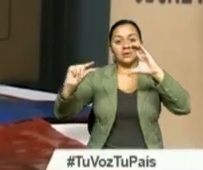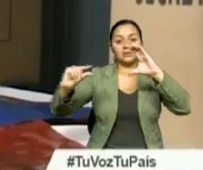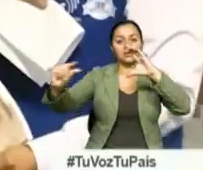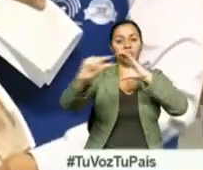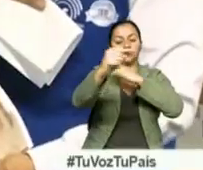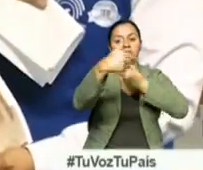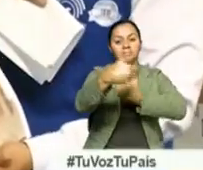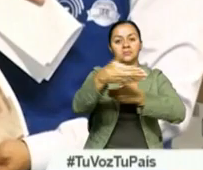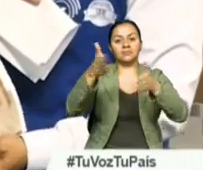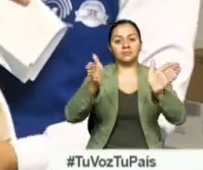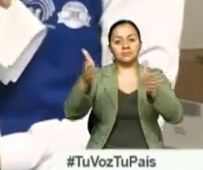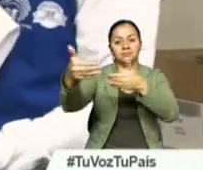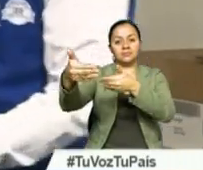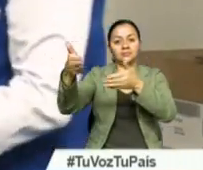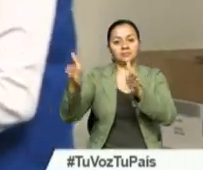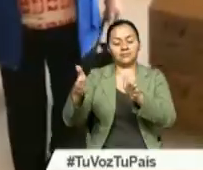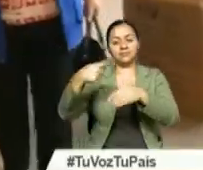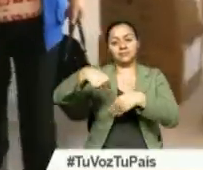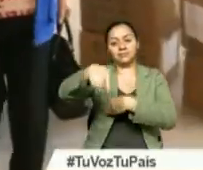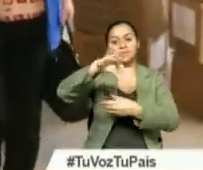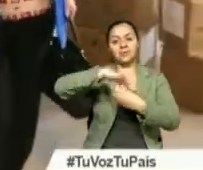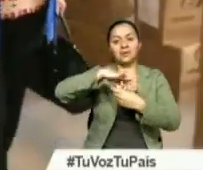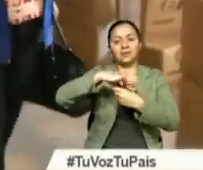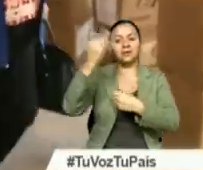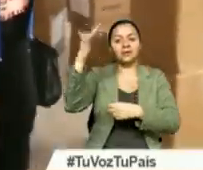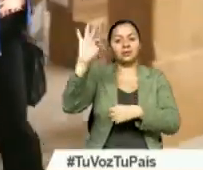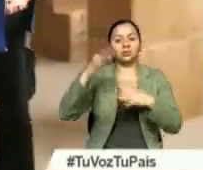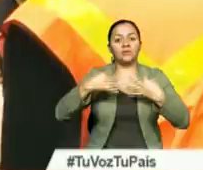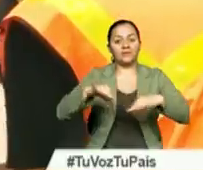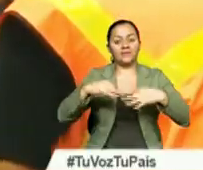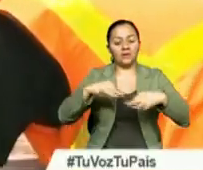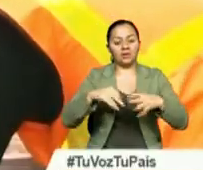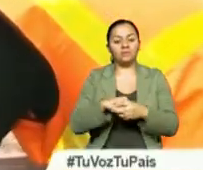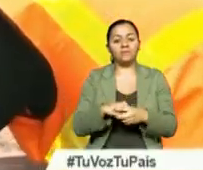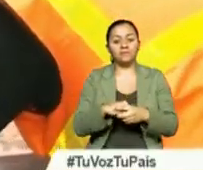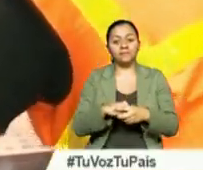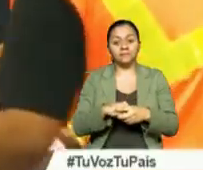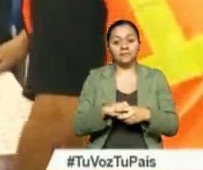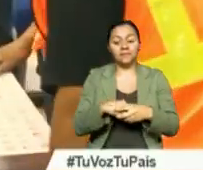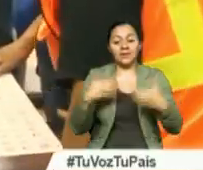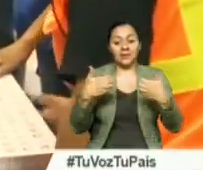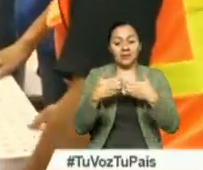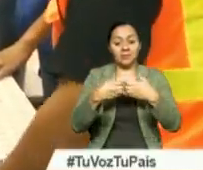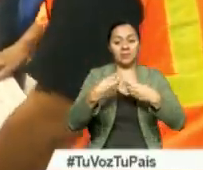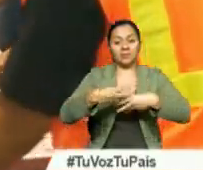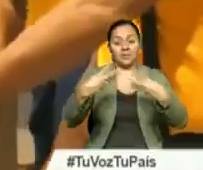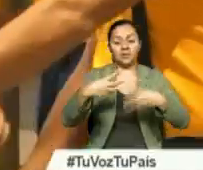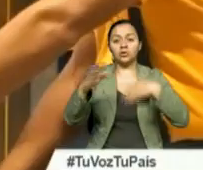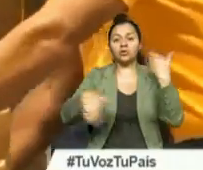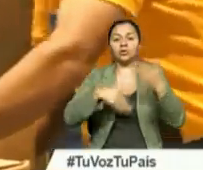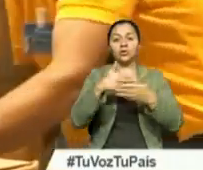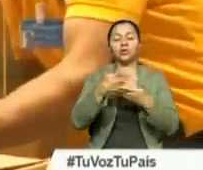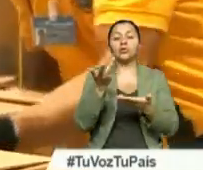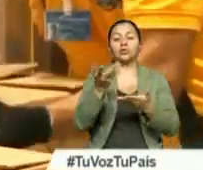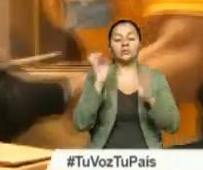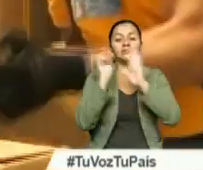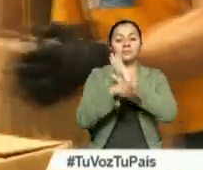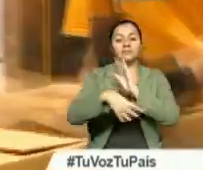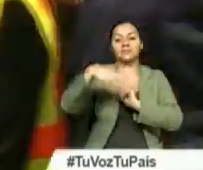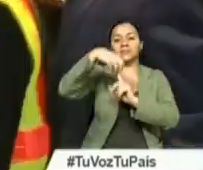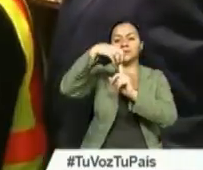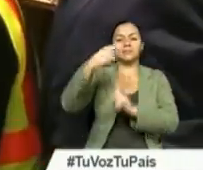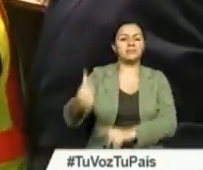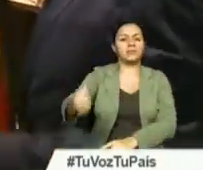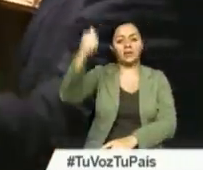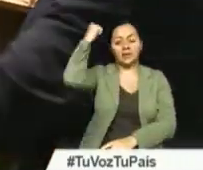paquete electoral para los comicios del próximo 19 de febrero. Este material electoral que se encuentra en el Centro de Exposiciones y